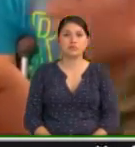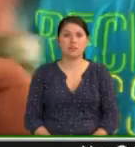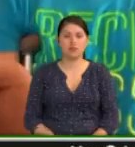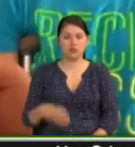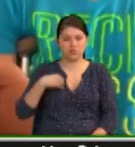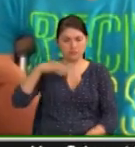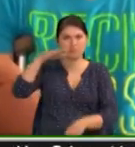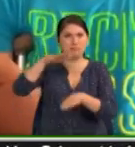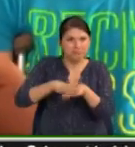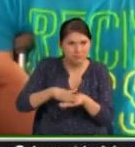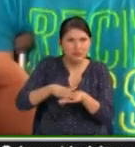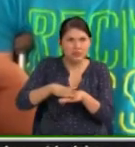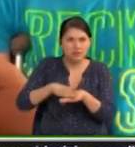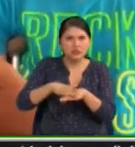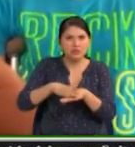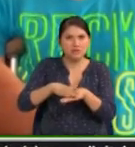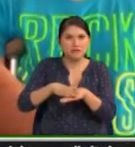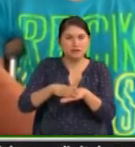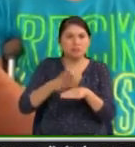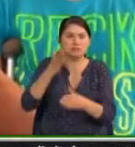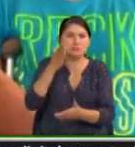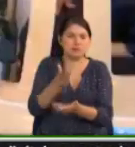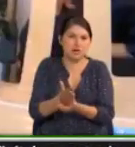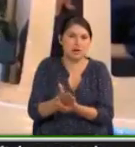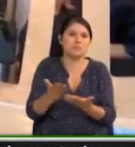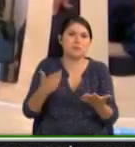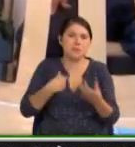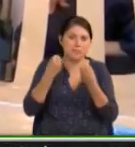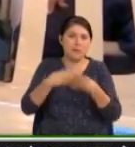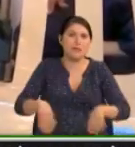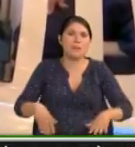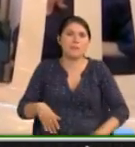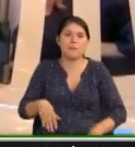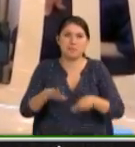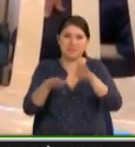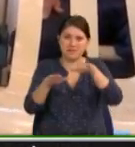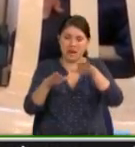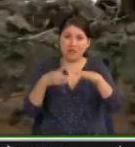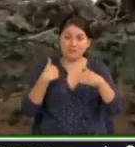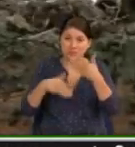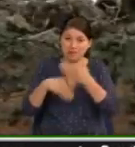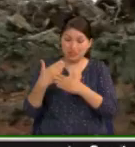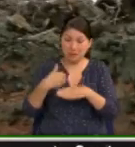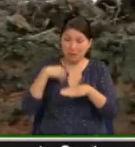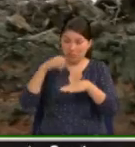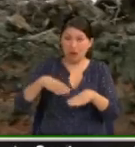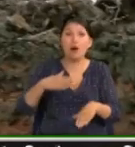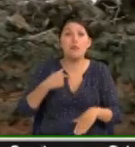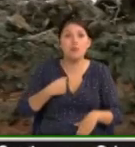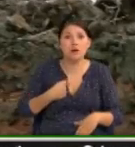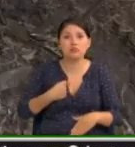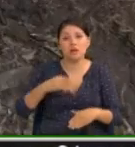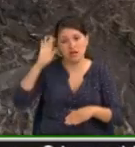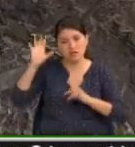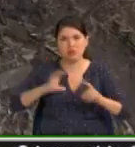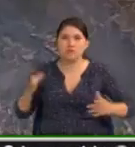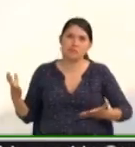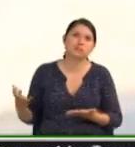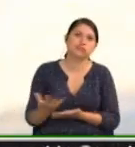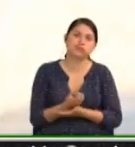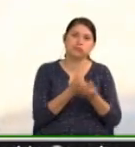Pisé el artefacto, a consecuencia de él perdí mi pie izquierdo. Yo cuando pisé esa mina, a mí me recogió el